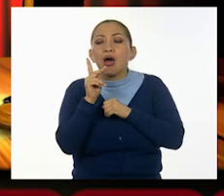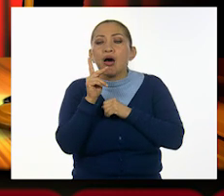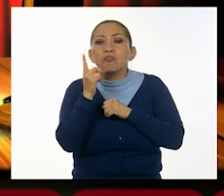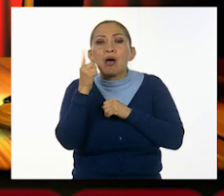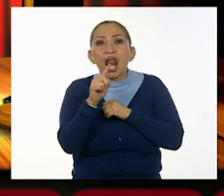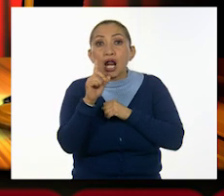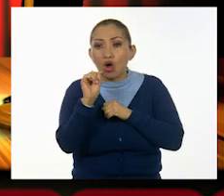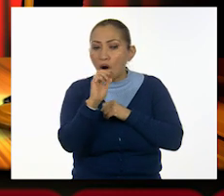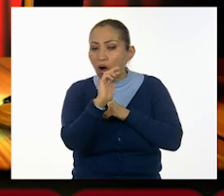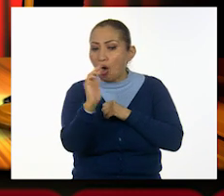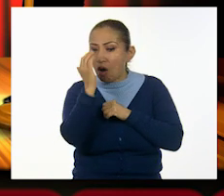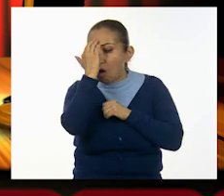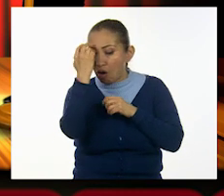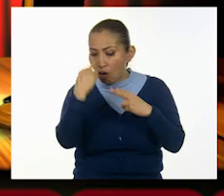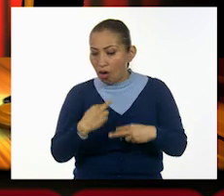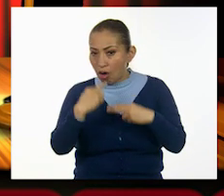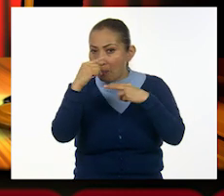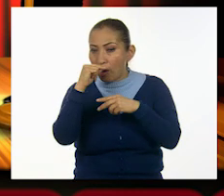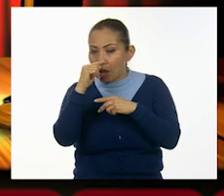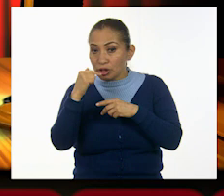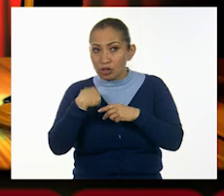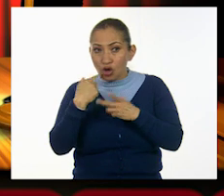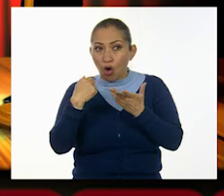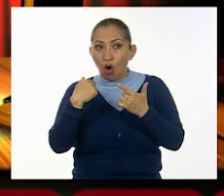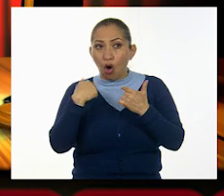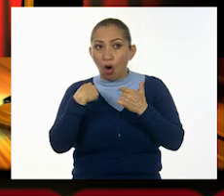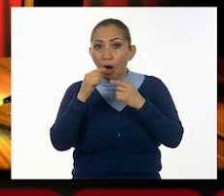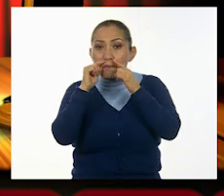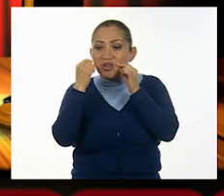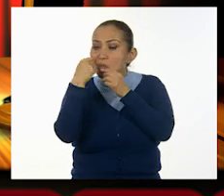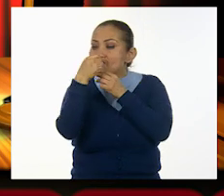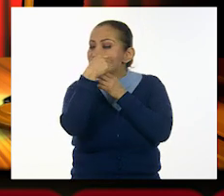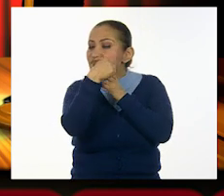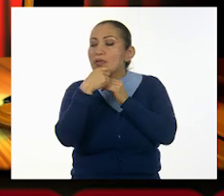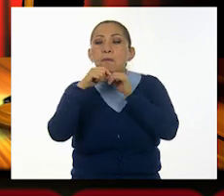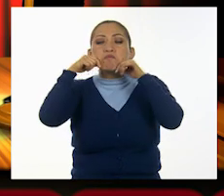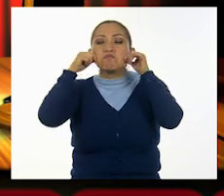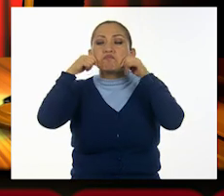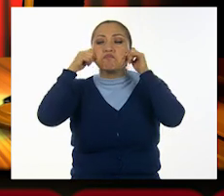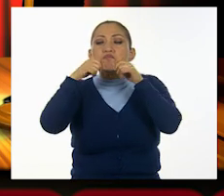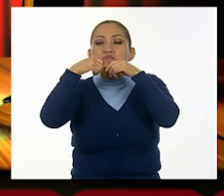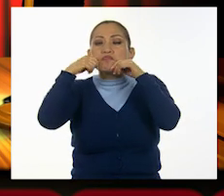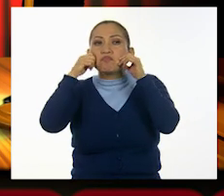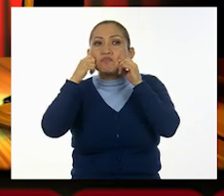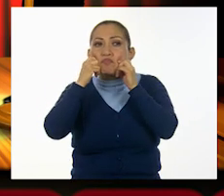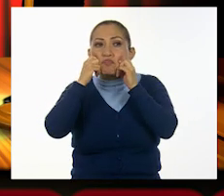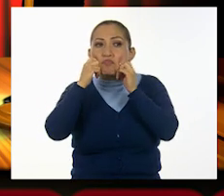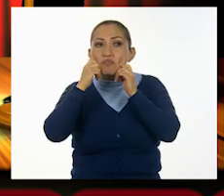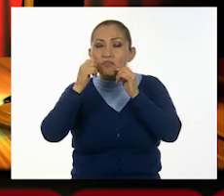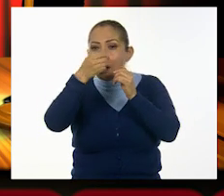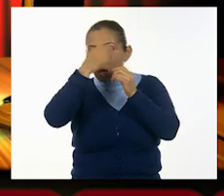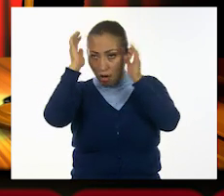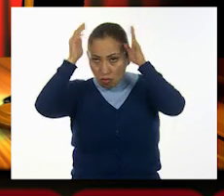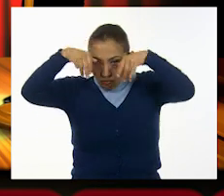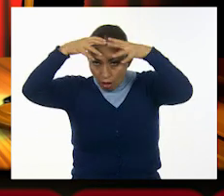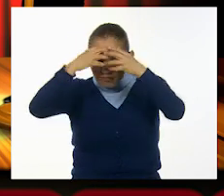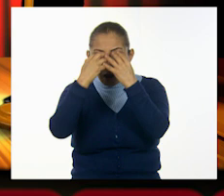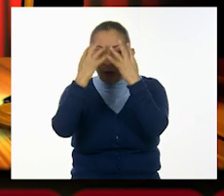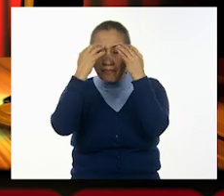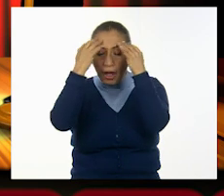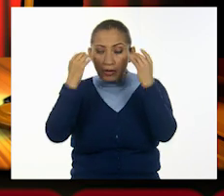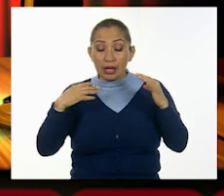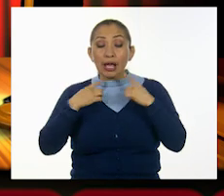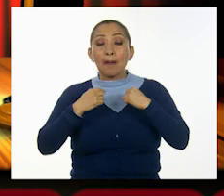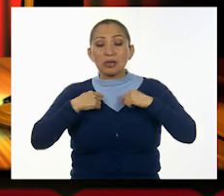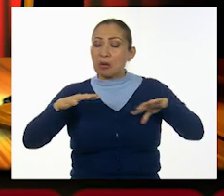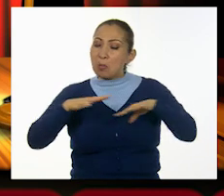para que no me reconozca el policía, me pinté pues estos bigotes y esta barba. Me tiré el pelo para adelante y me cambié la